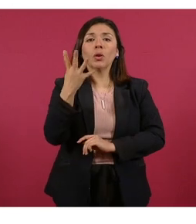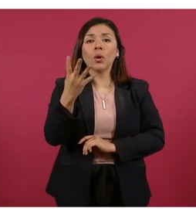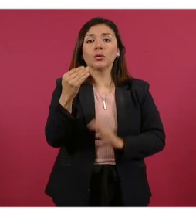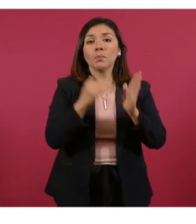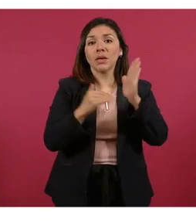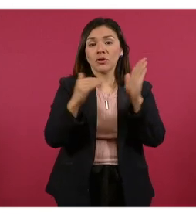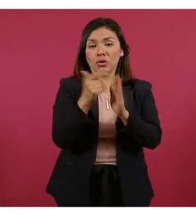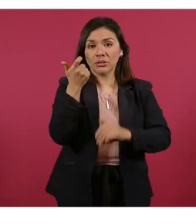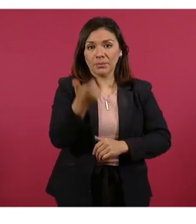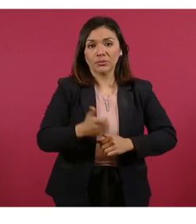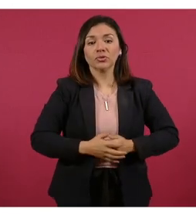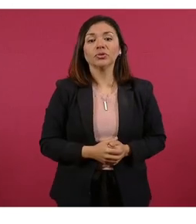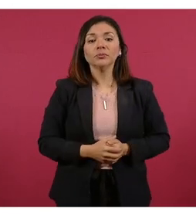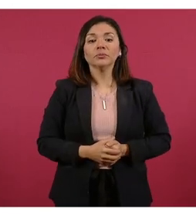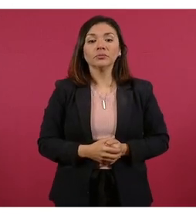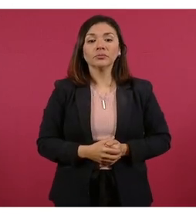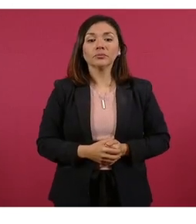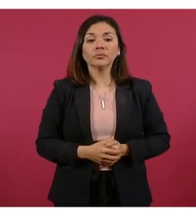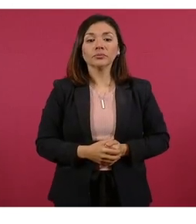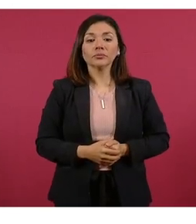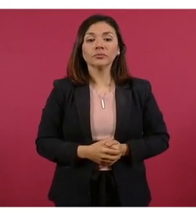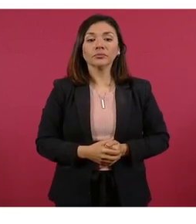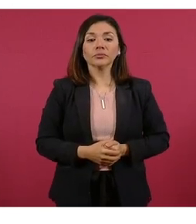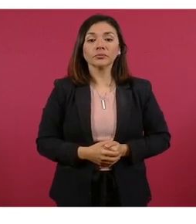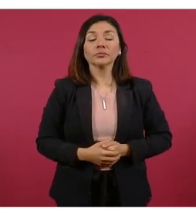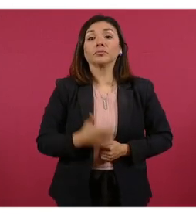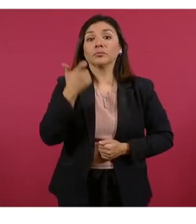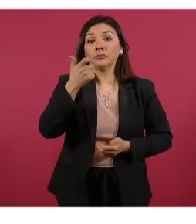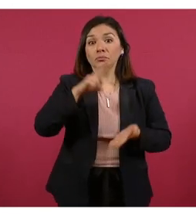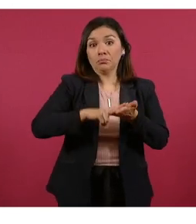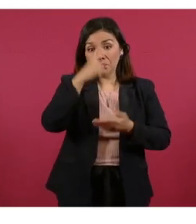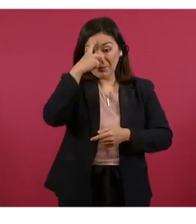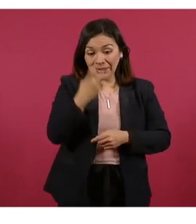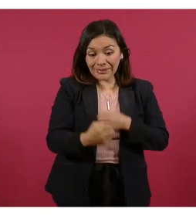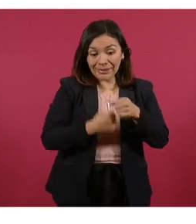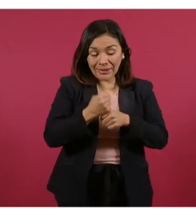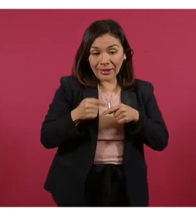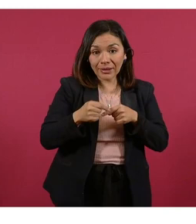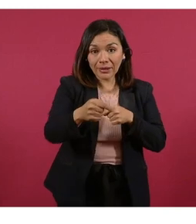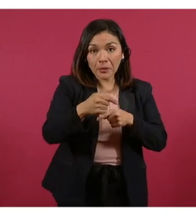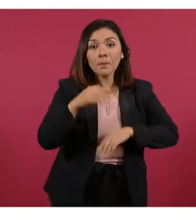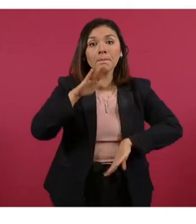81.494 millones de pesos. El monto para ejercer este año es de